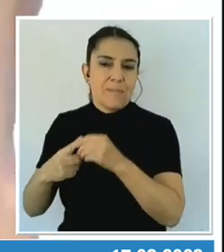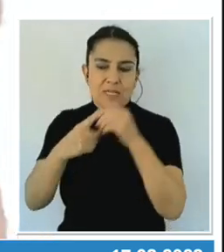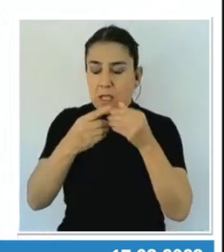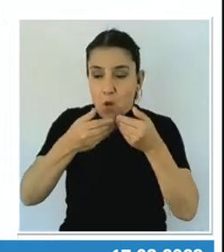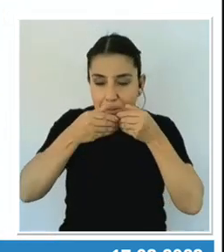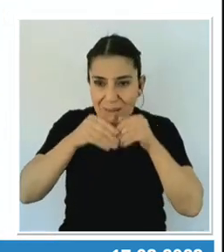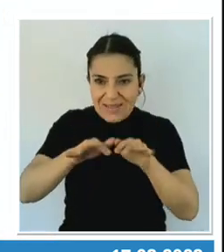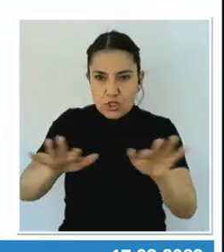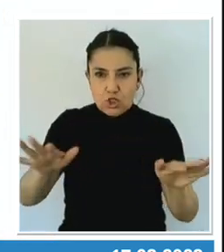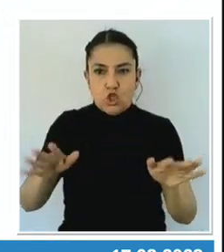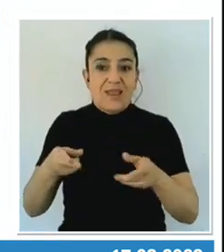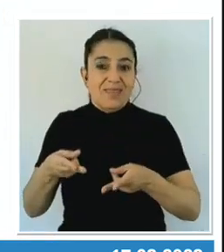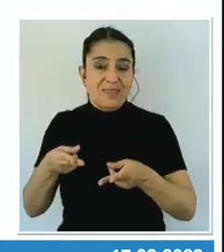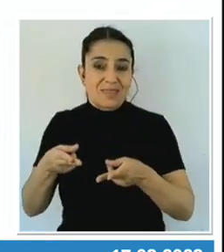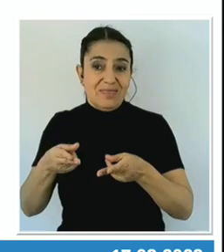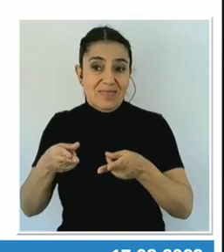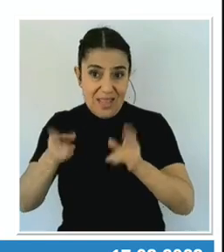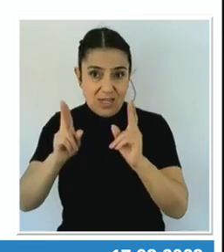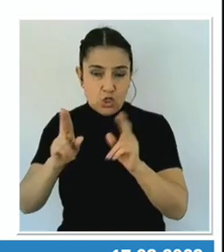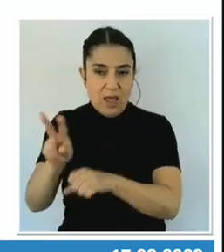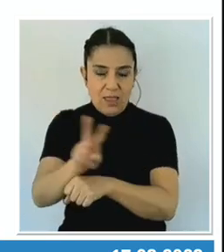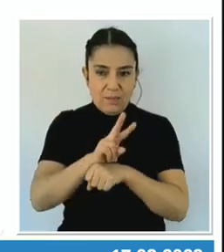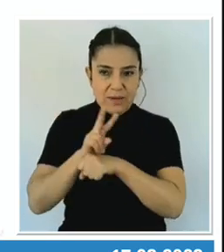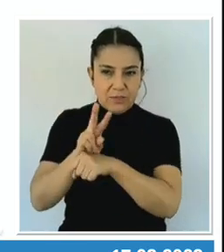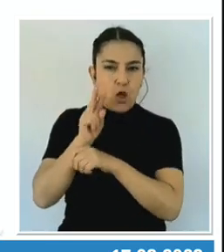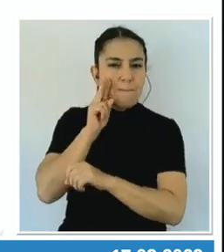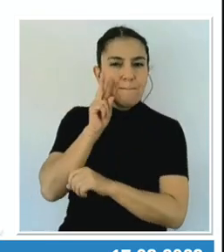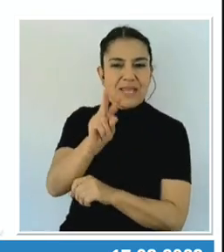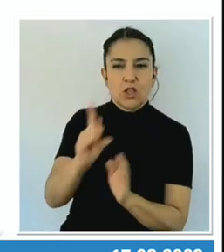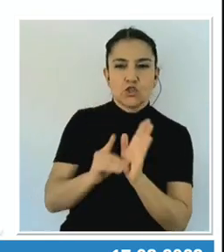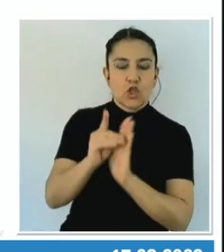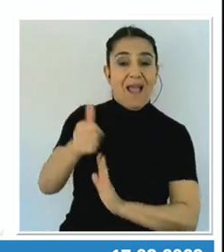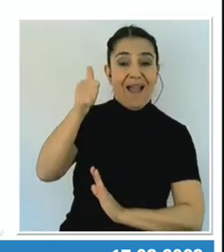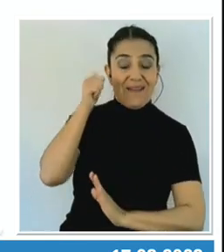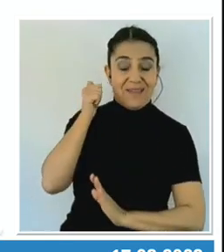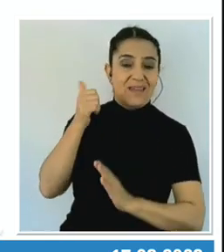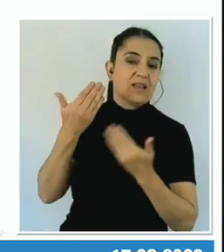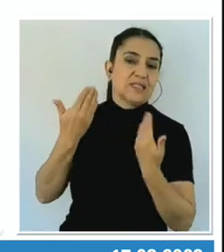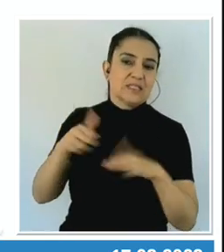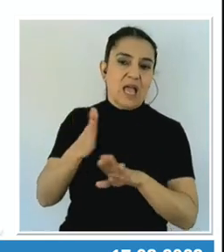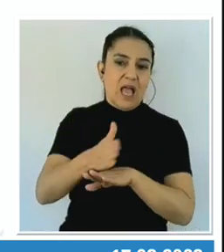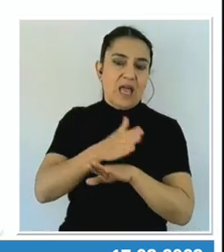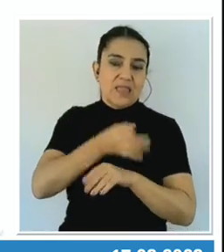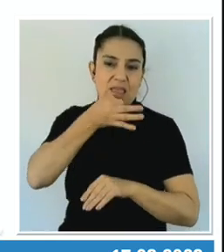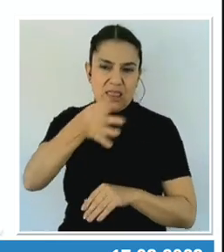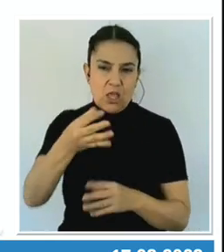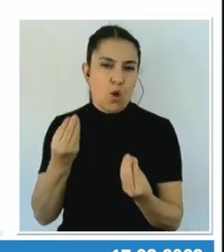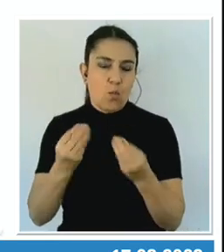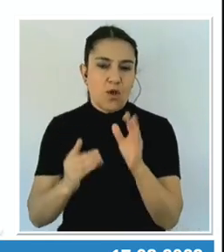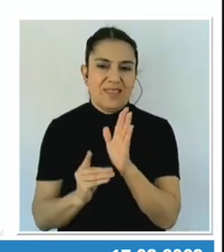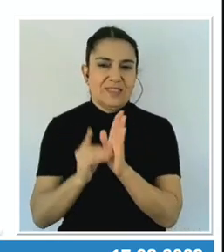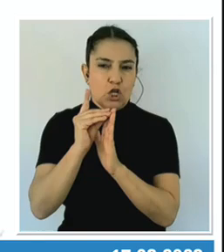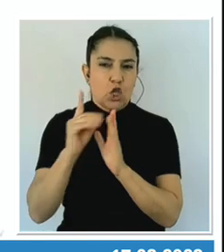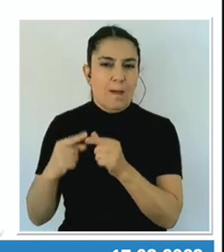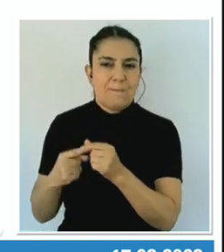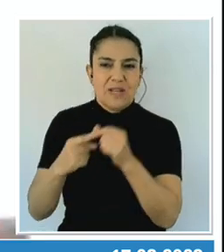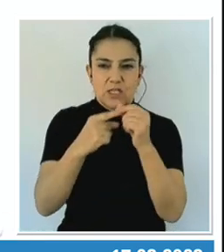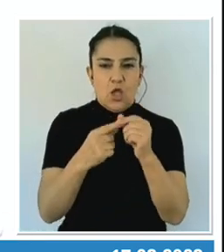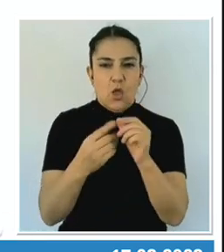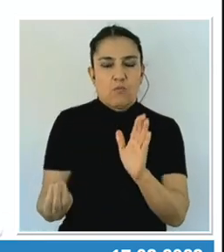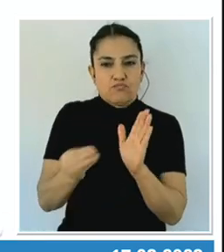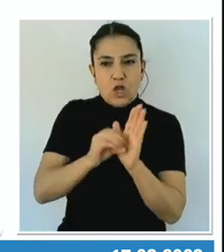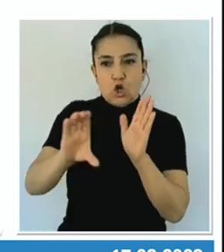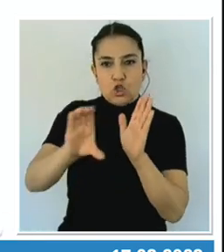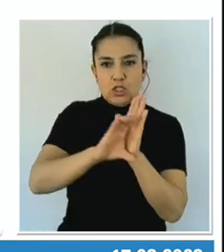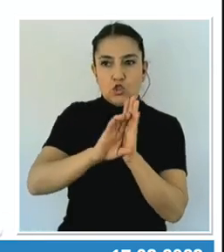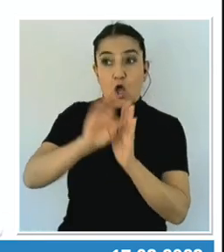¿no? Ayer se ha dicho previamente que está muy desarrollado este principio en el constitucionalismo europeo y también en el